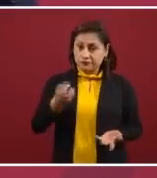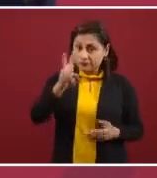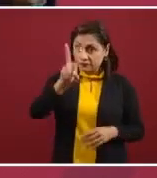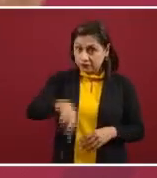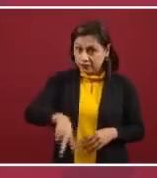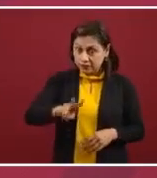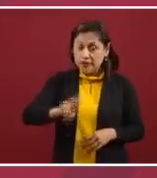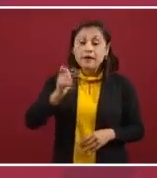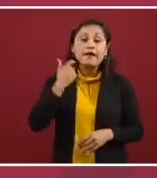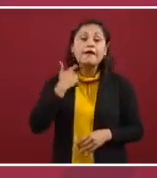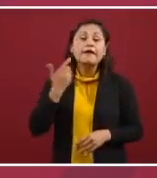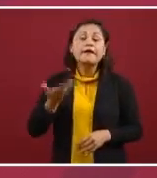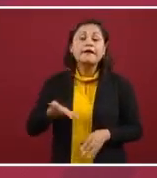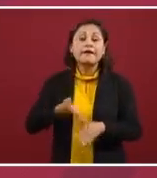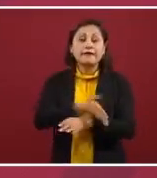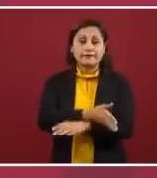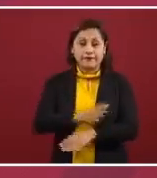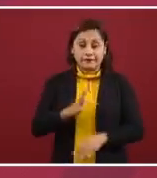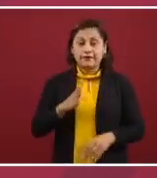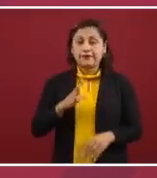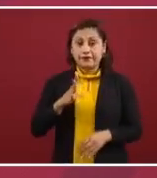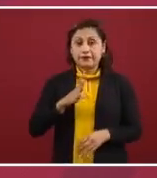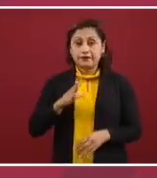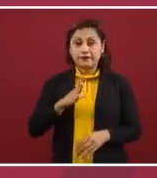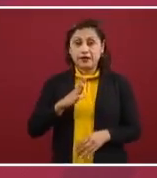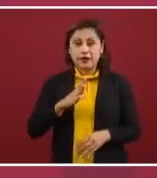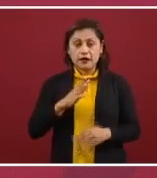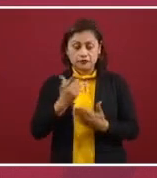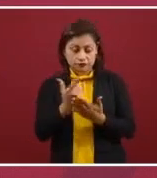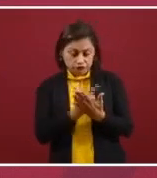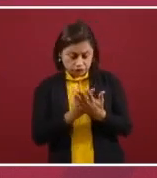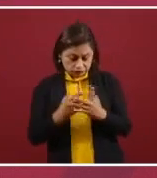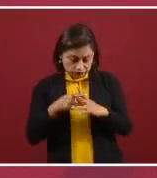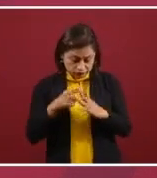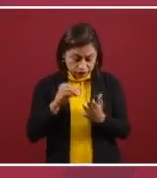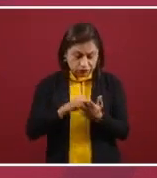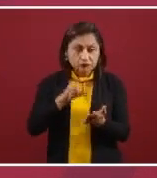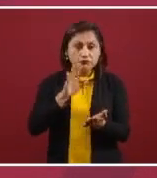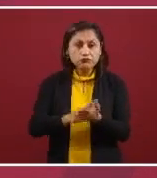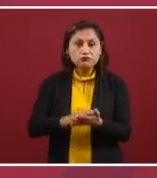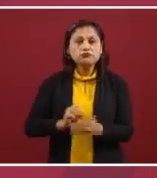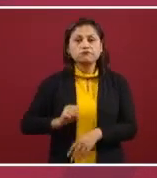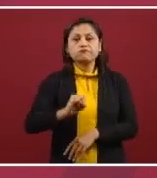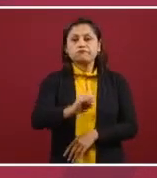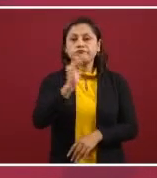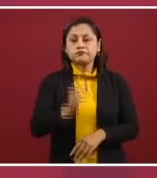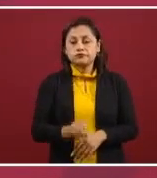así y se autorizaba. Nosotros no queremos eso.